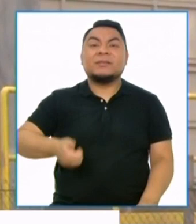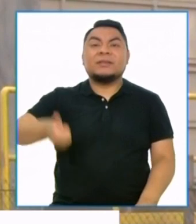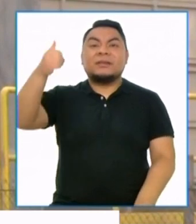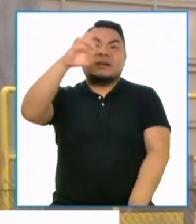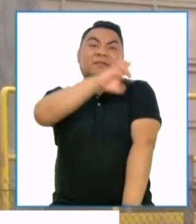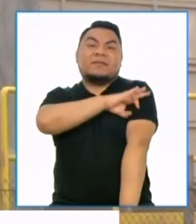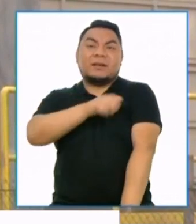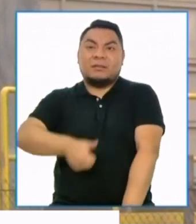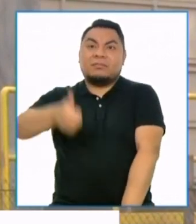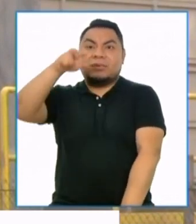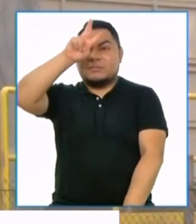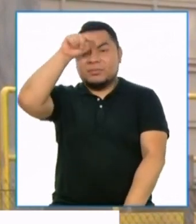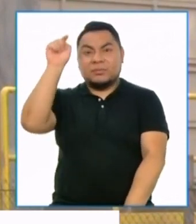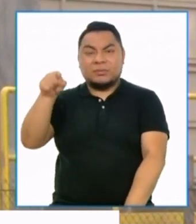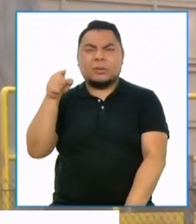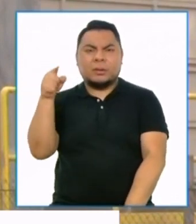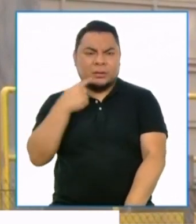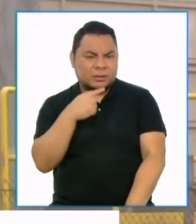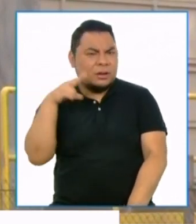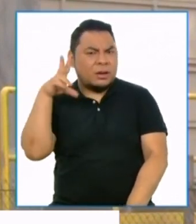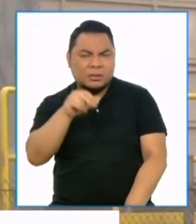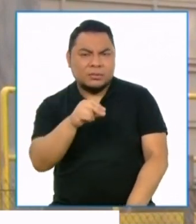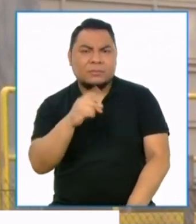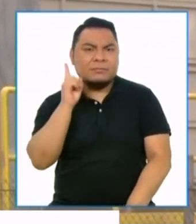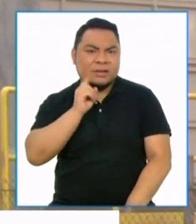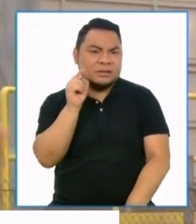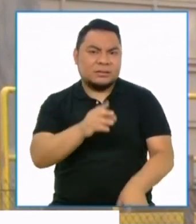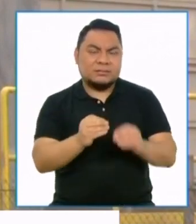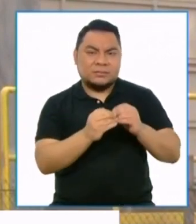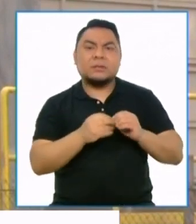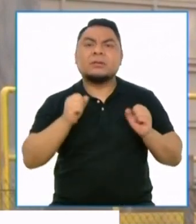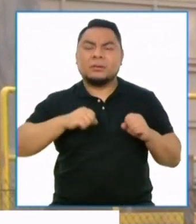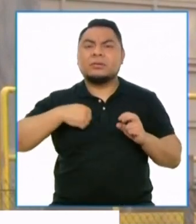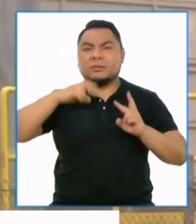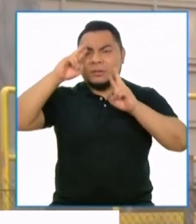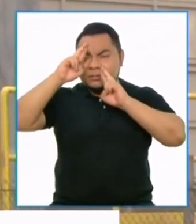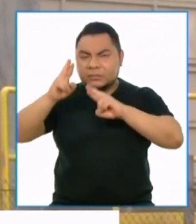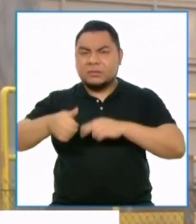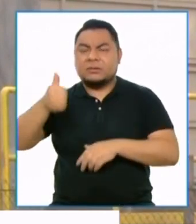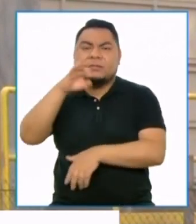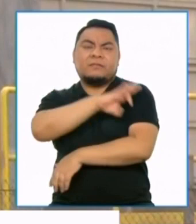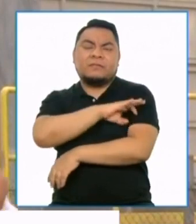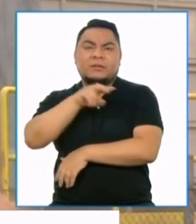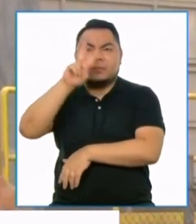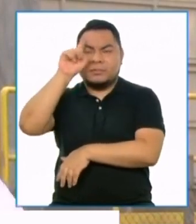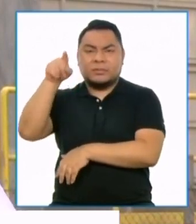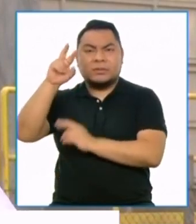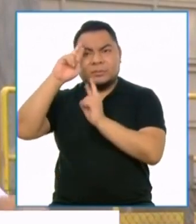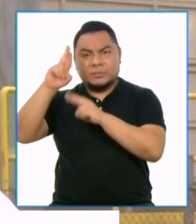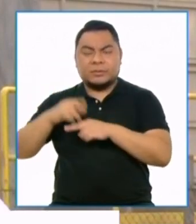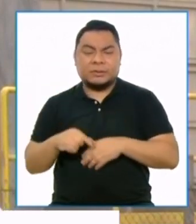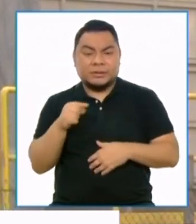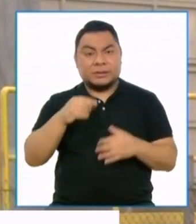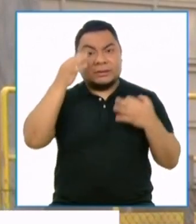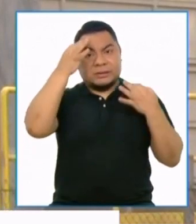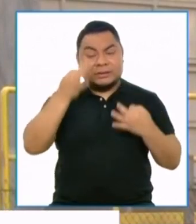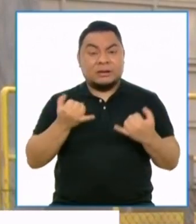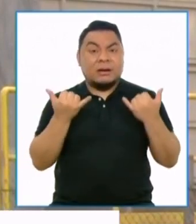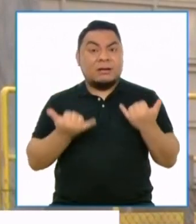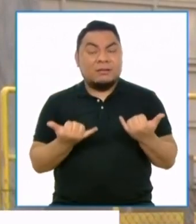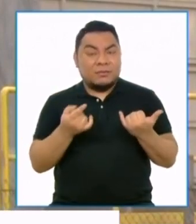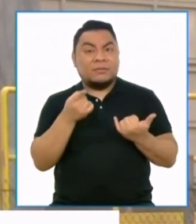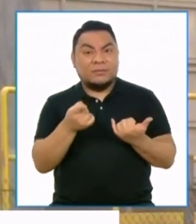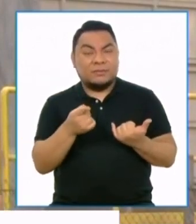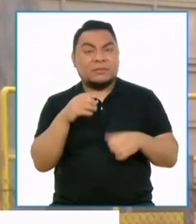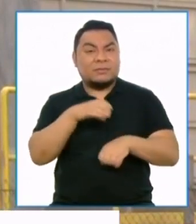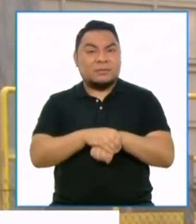los respetos por la fiscal de la Nación. Y esta decisión que se ha tomado hoy día lo prueba de que no hay ningún vínculo entre el